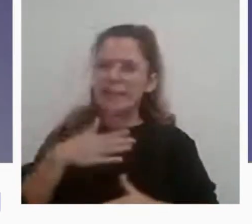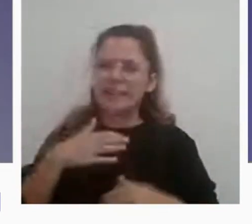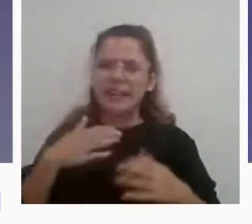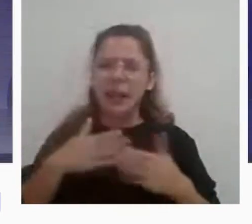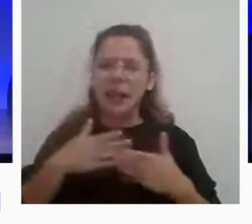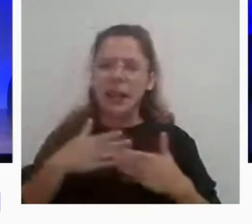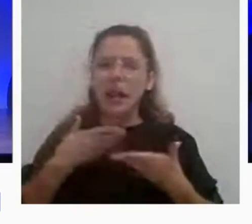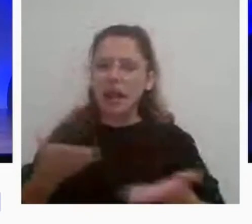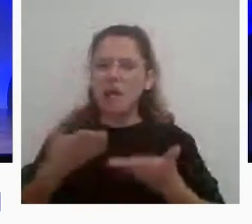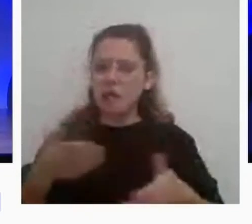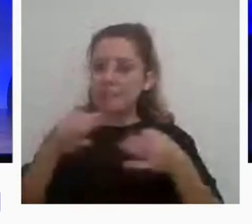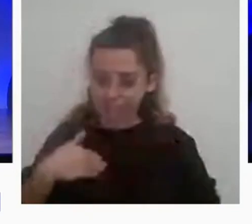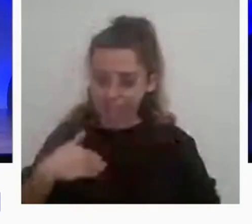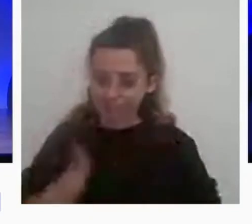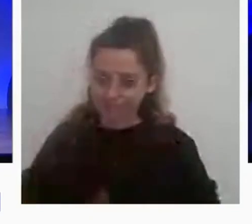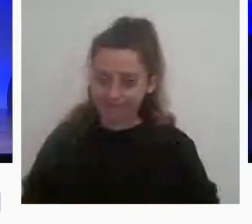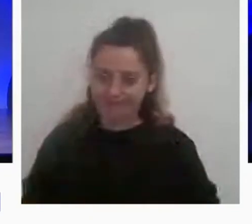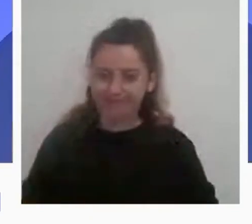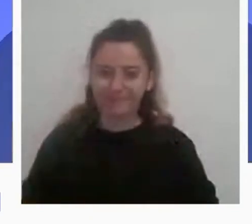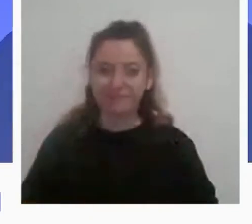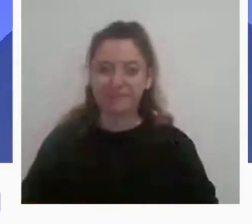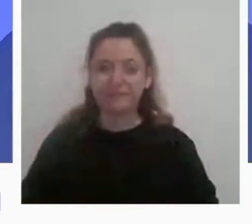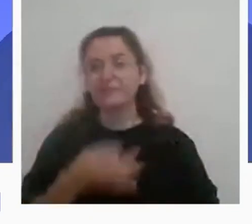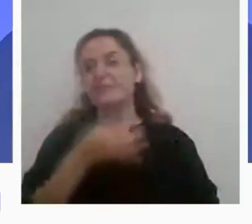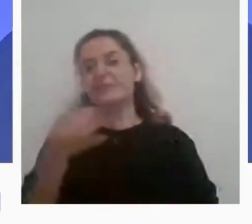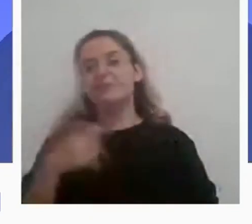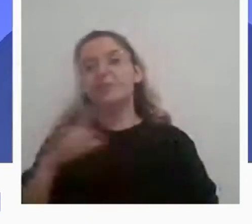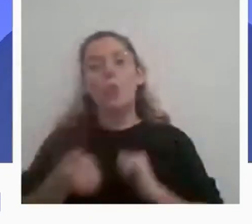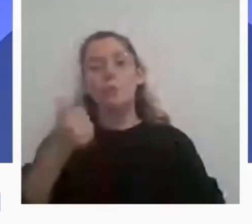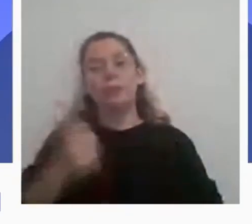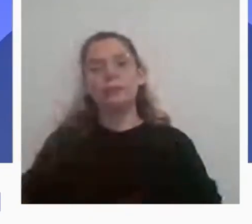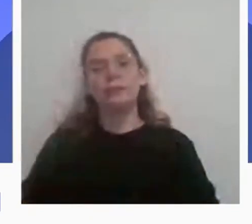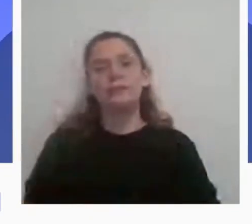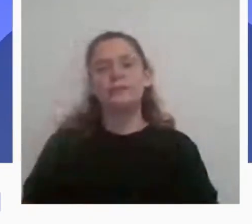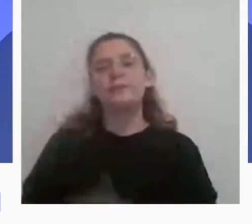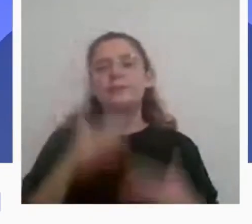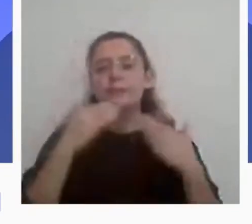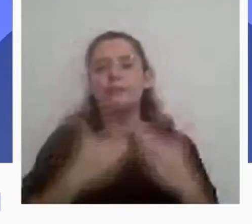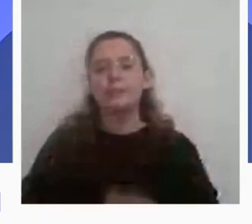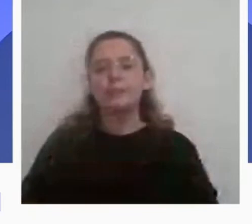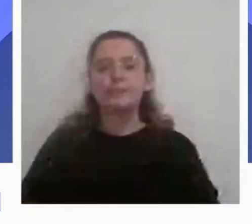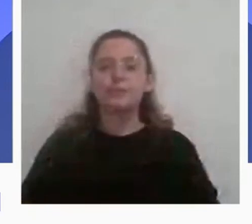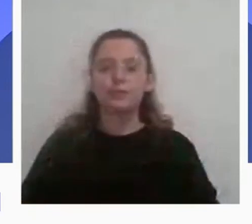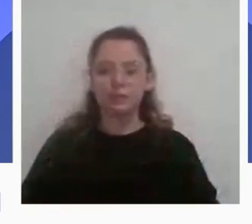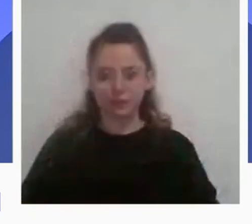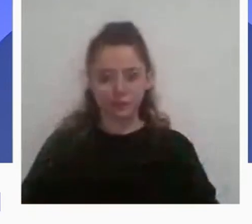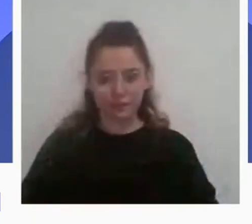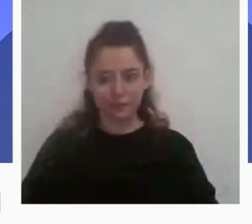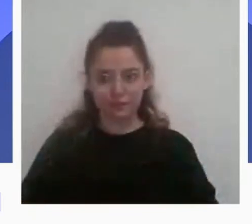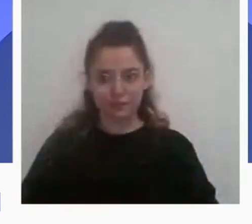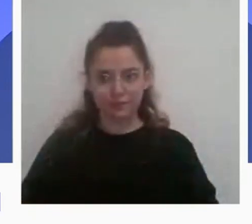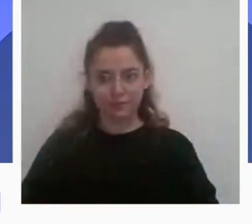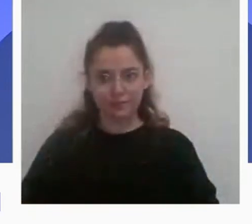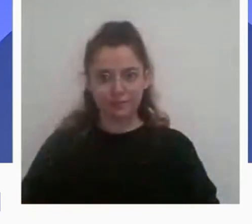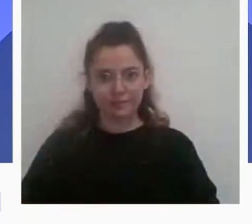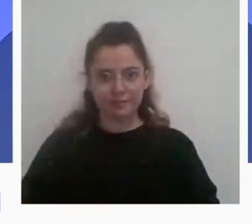voy a decir? Estupendo, luego seguimos charlando, Eider, muchísimas gracias. Bueno, vamos a cambiar de sector, vamos a cambiar de territorio, nos